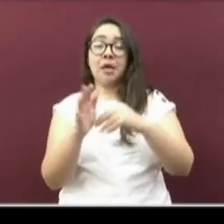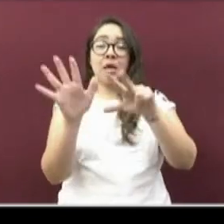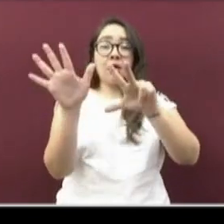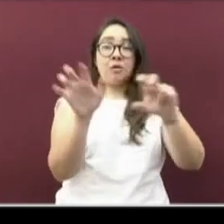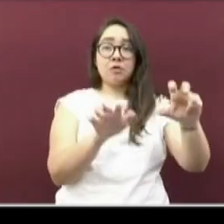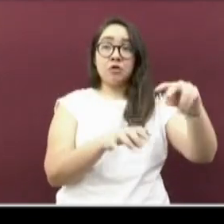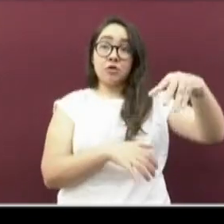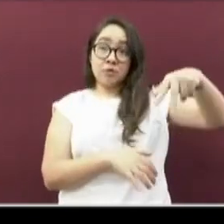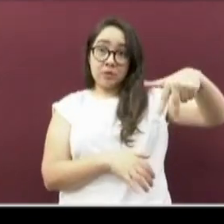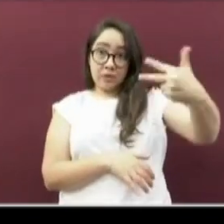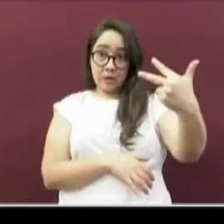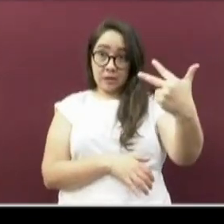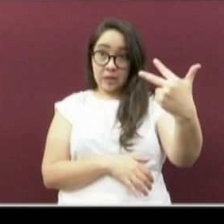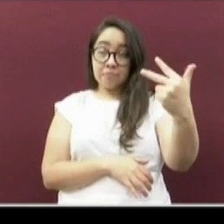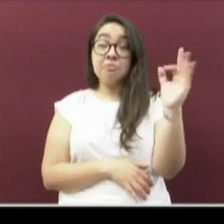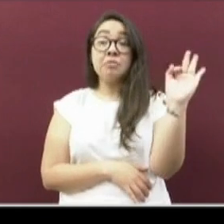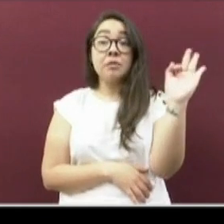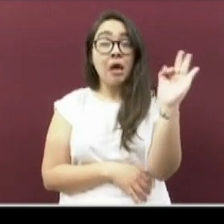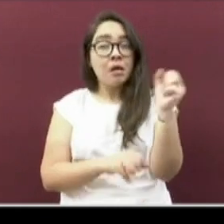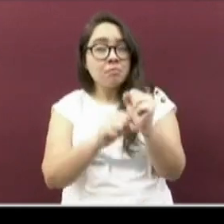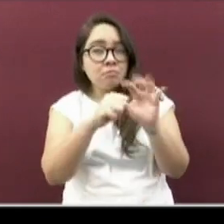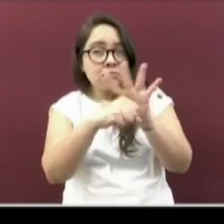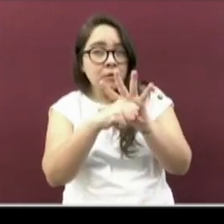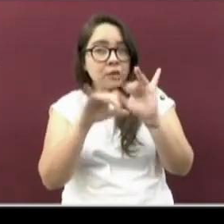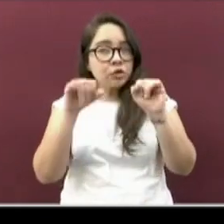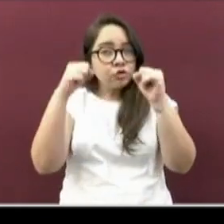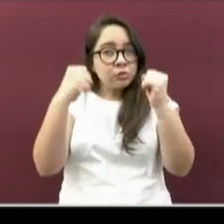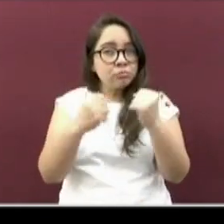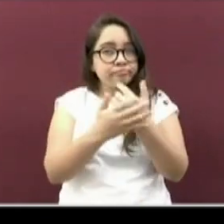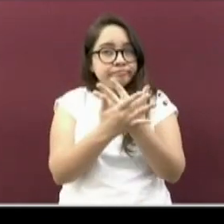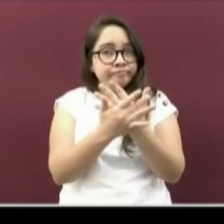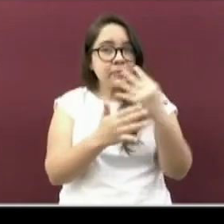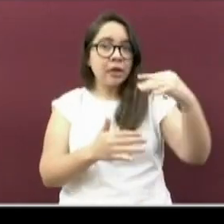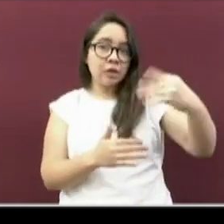159.813. Sospechosos,